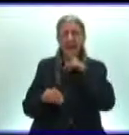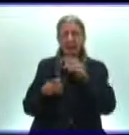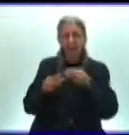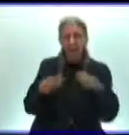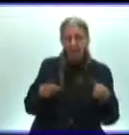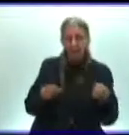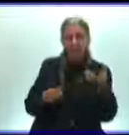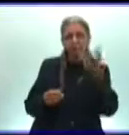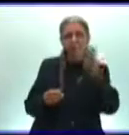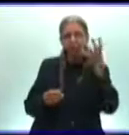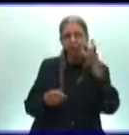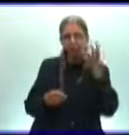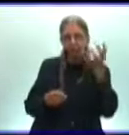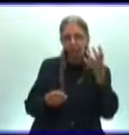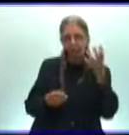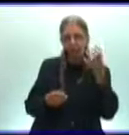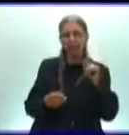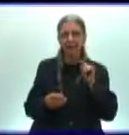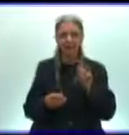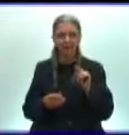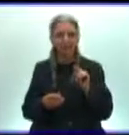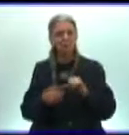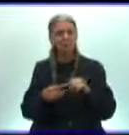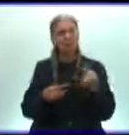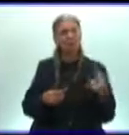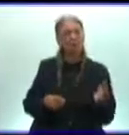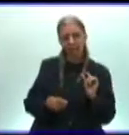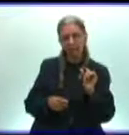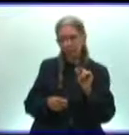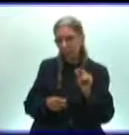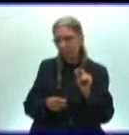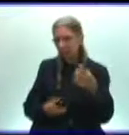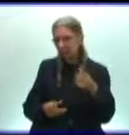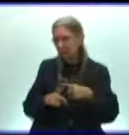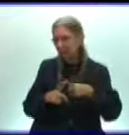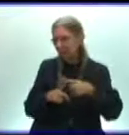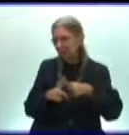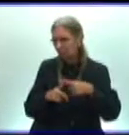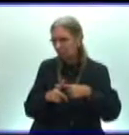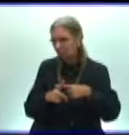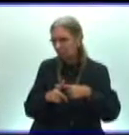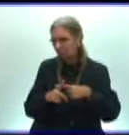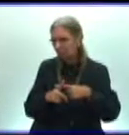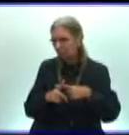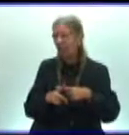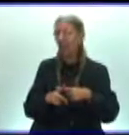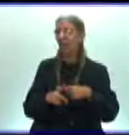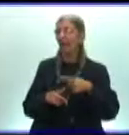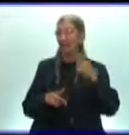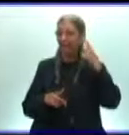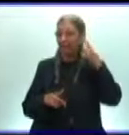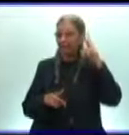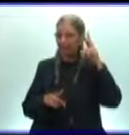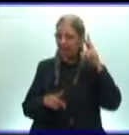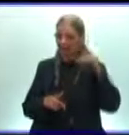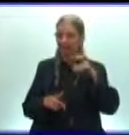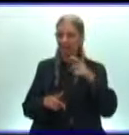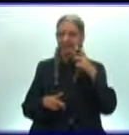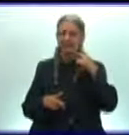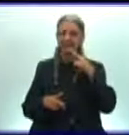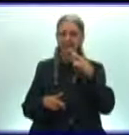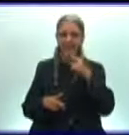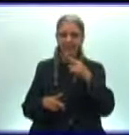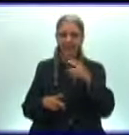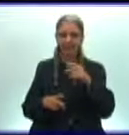Y entonces, ¿por qué tiene estas bajas temperaturas de fusión y de ebullición? Recuerden que la respuesta la tenemos que buscar en